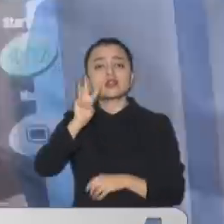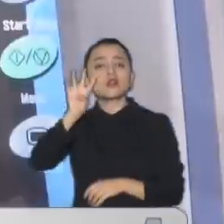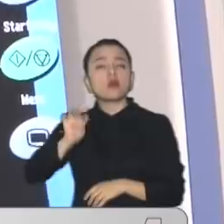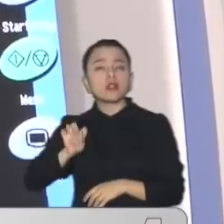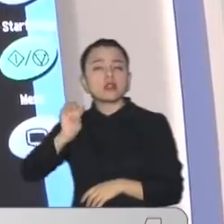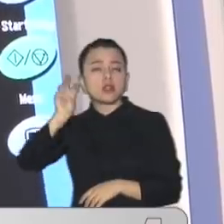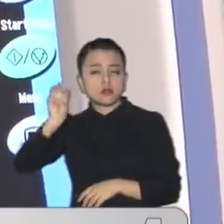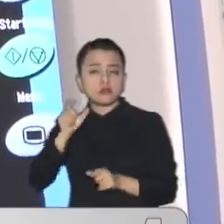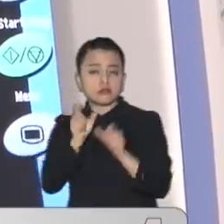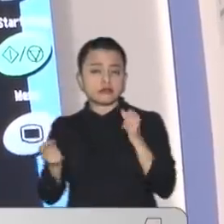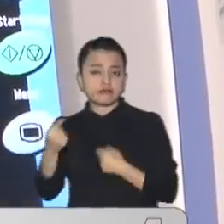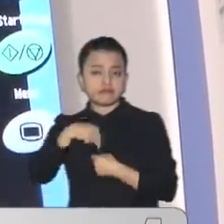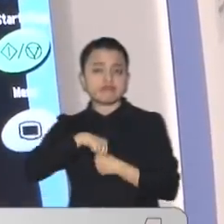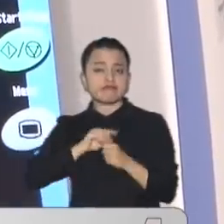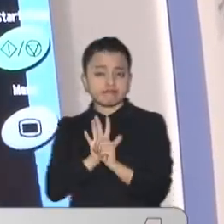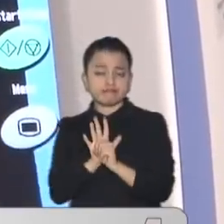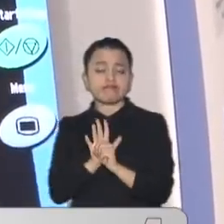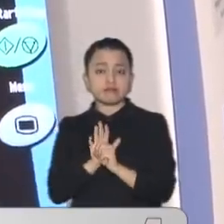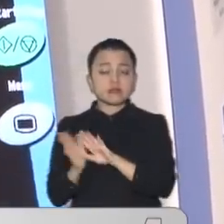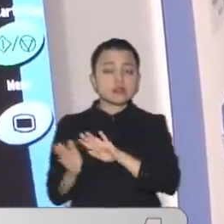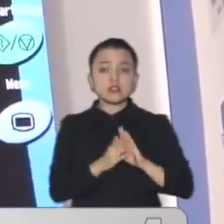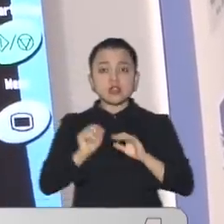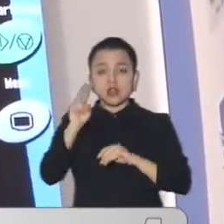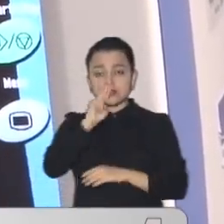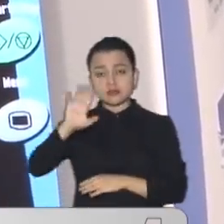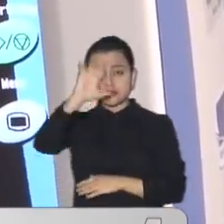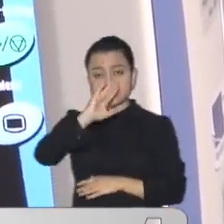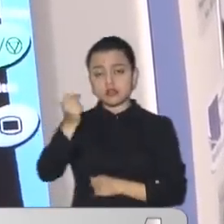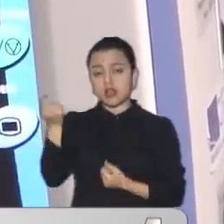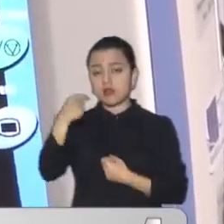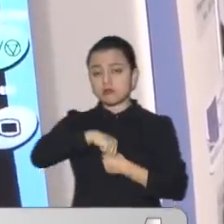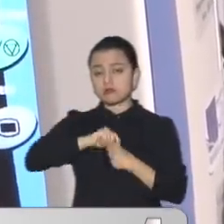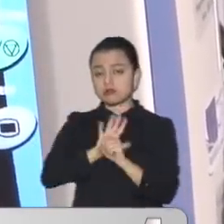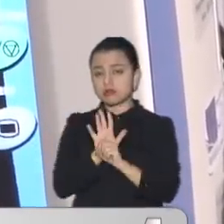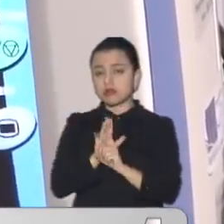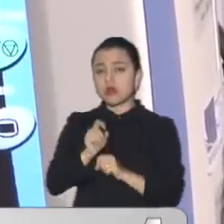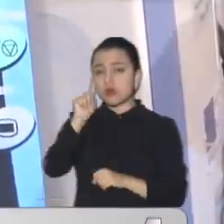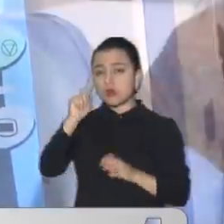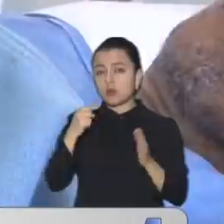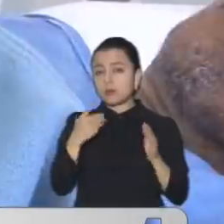15.898 personas. Ya a la fecha en el país se han contagiado más de